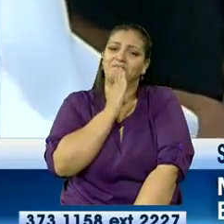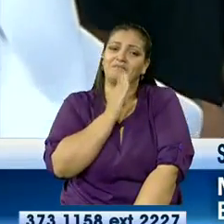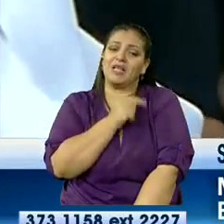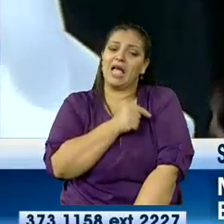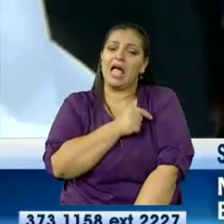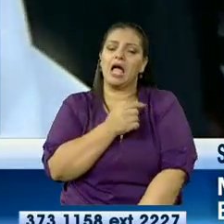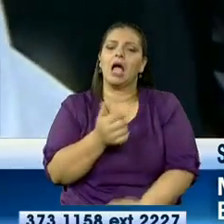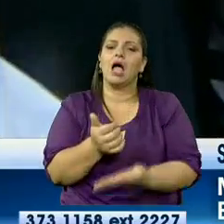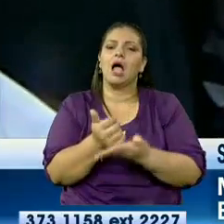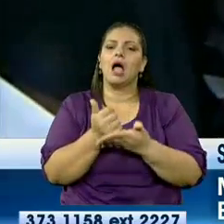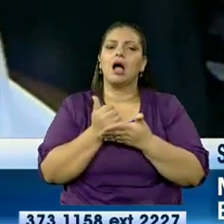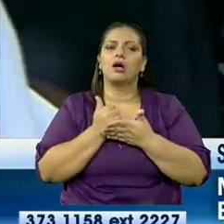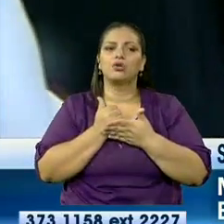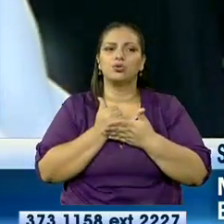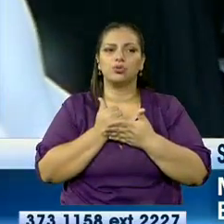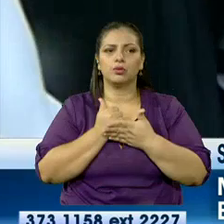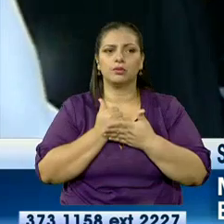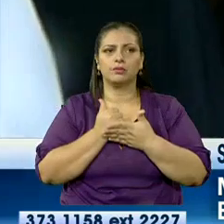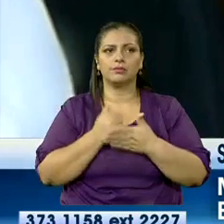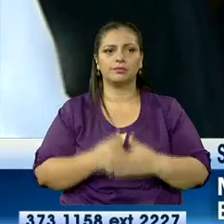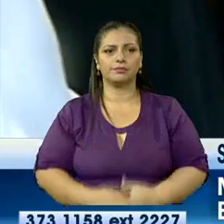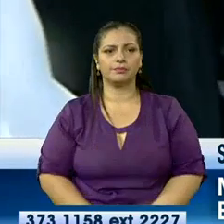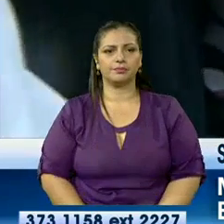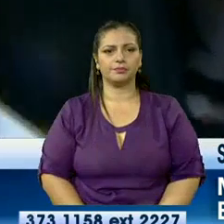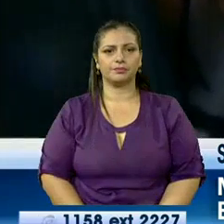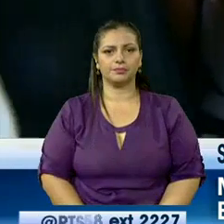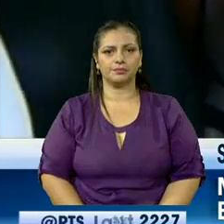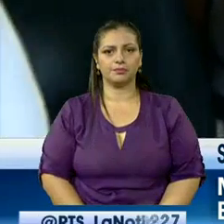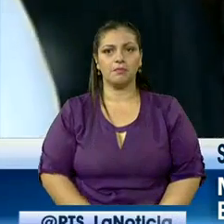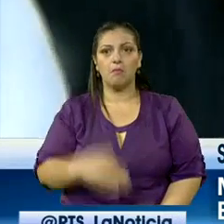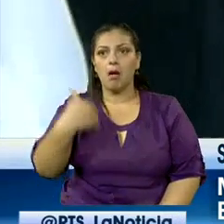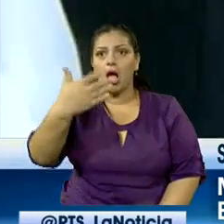evita mucho sufrimiento a futuro.